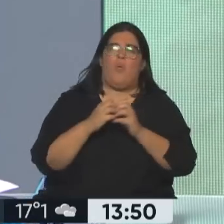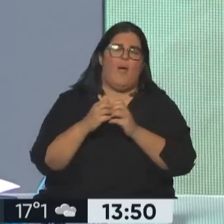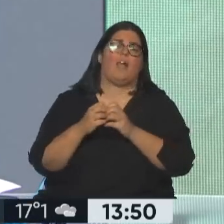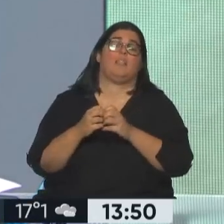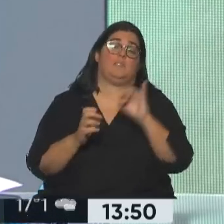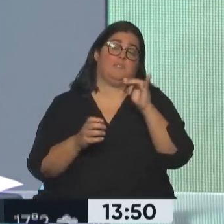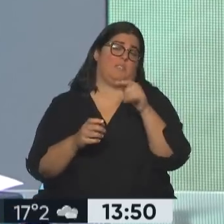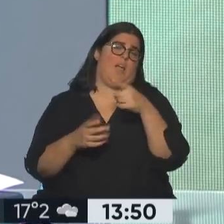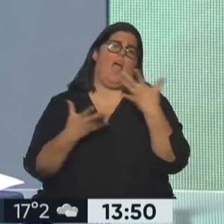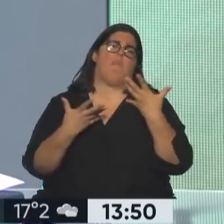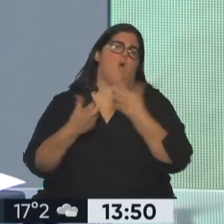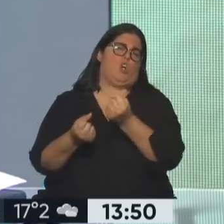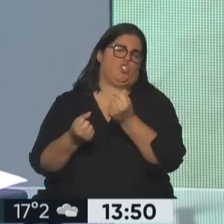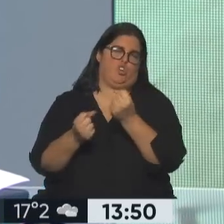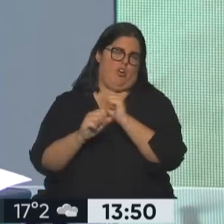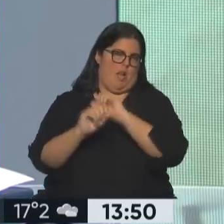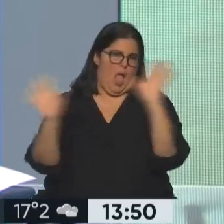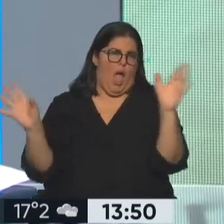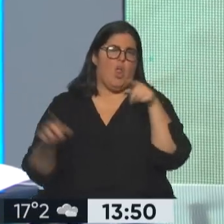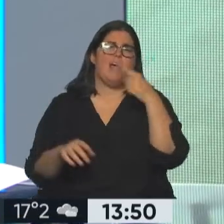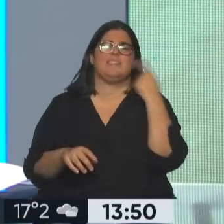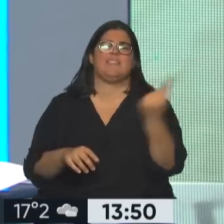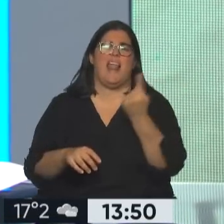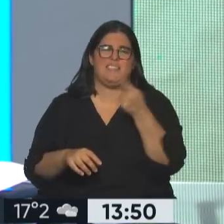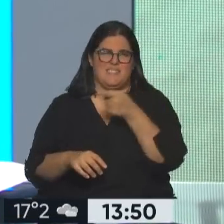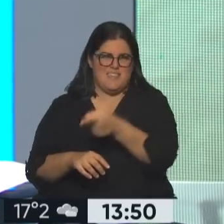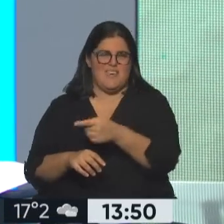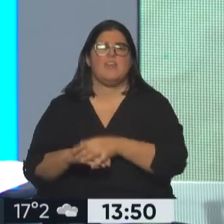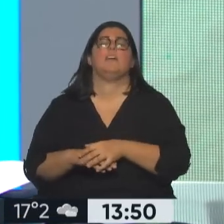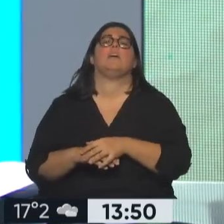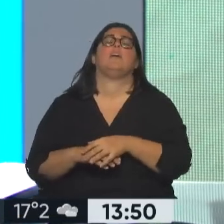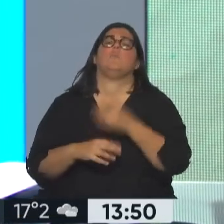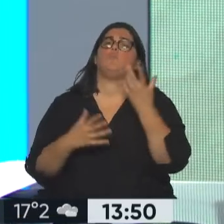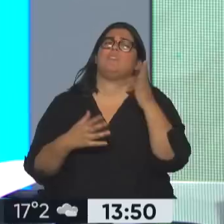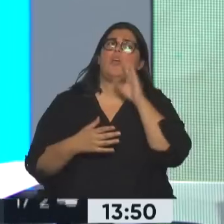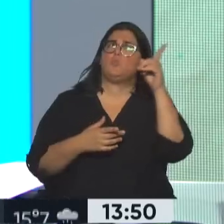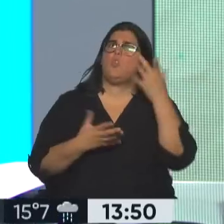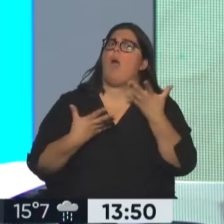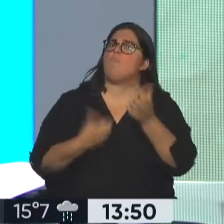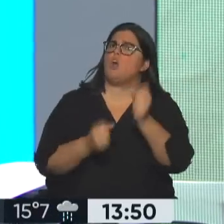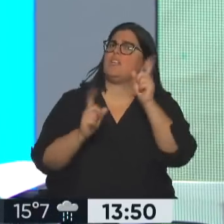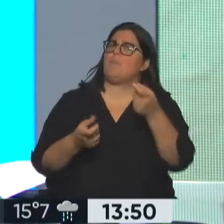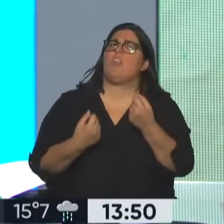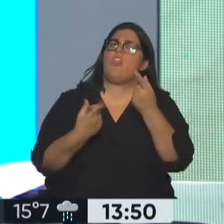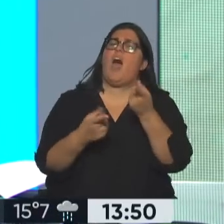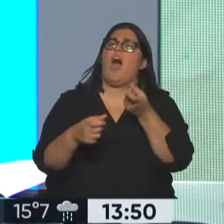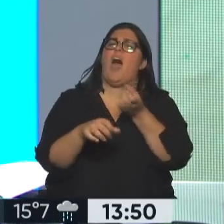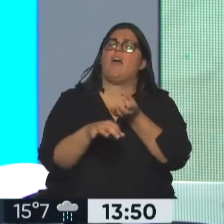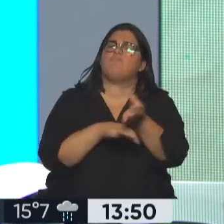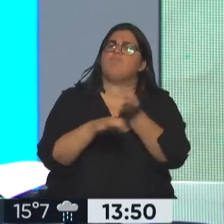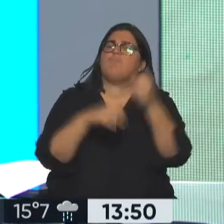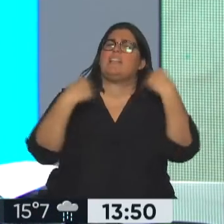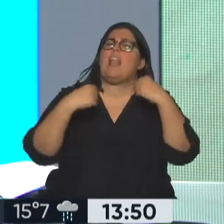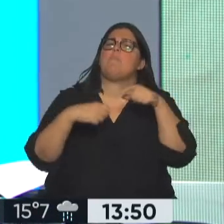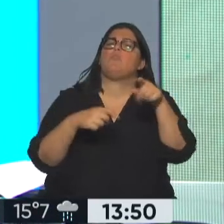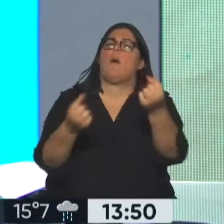a Zelensky y un apoyo material también de Estados Unidos, habilitando el entrenamiento a los pilotos